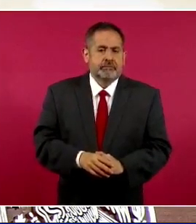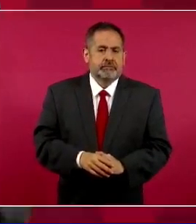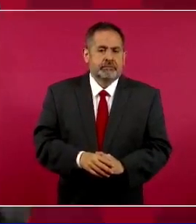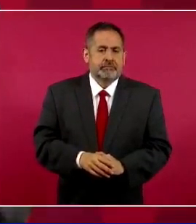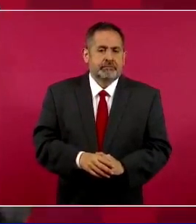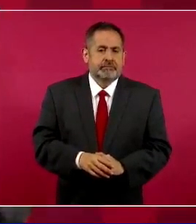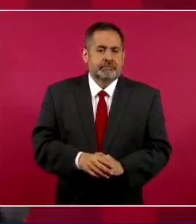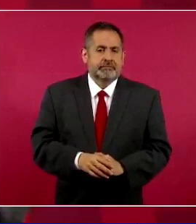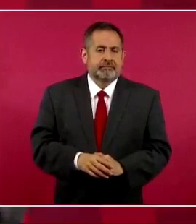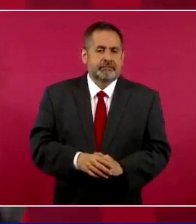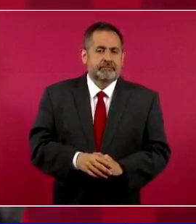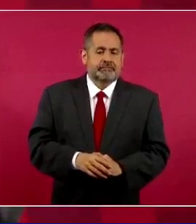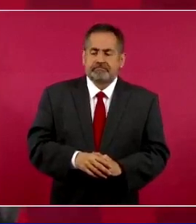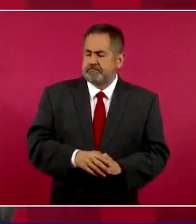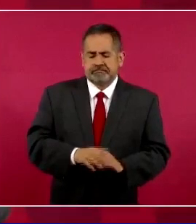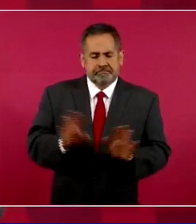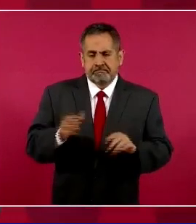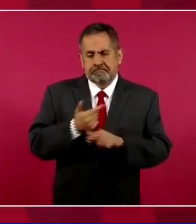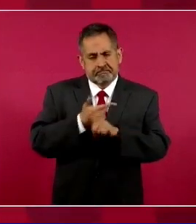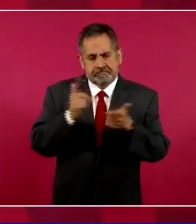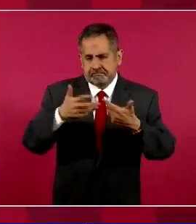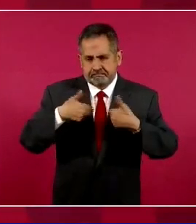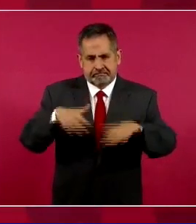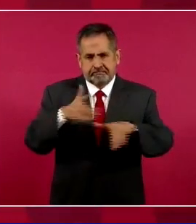Entonces, libertad.